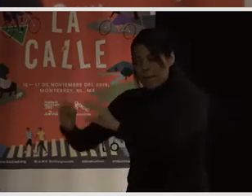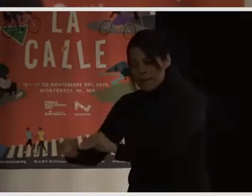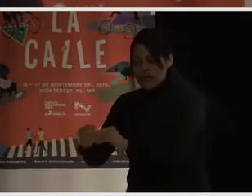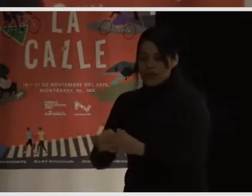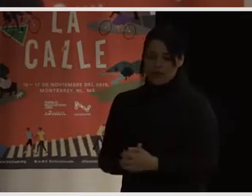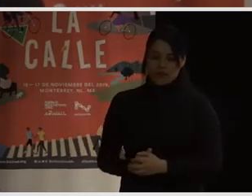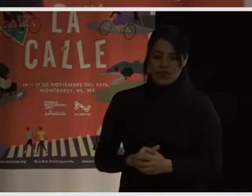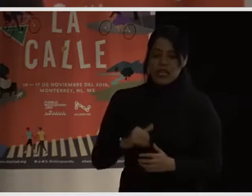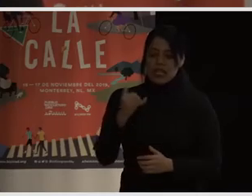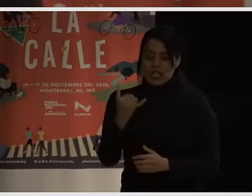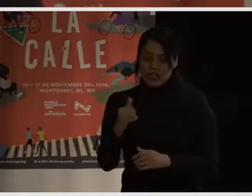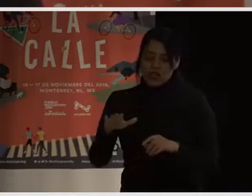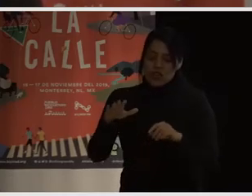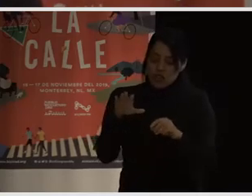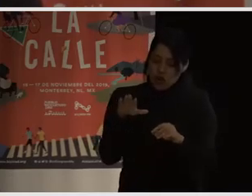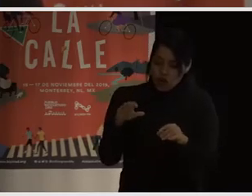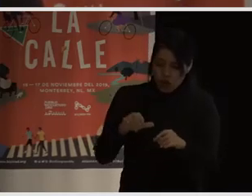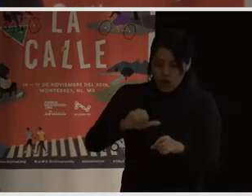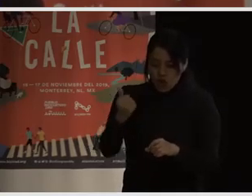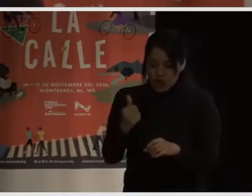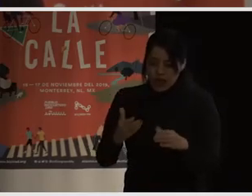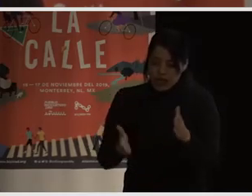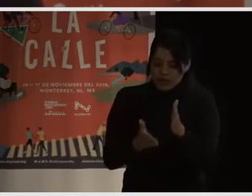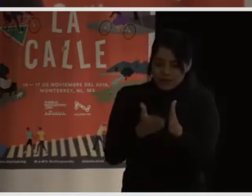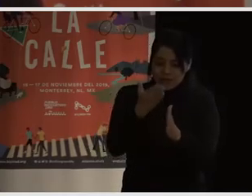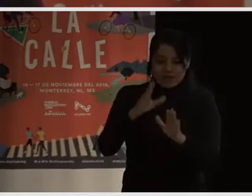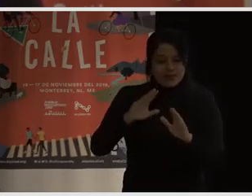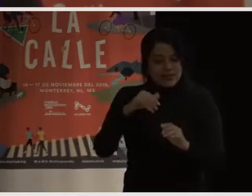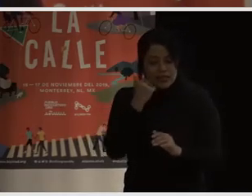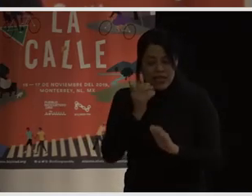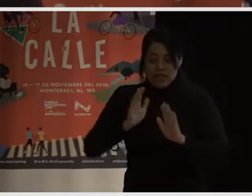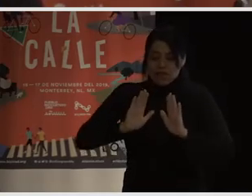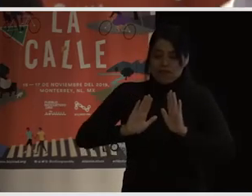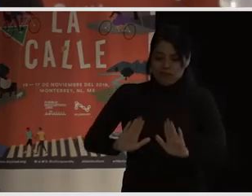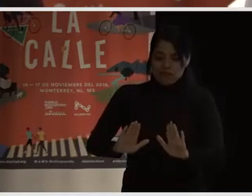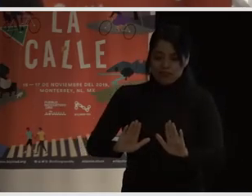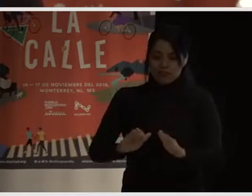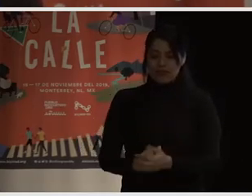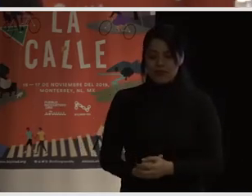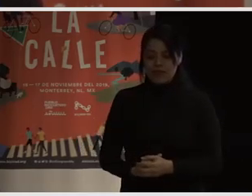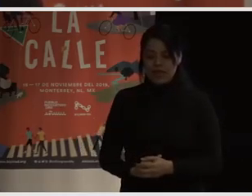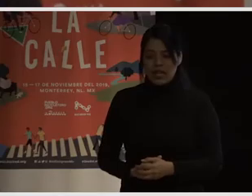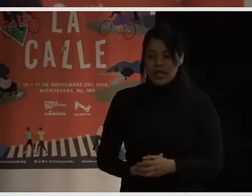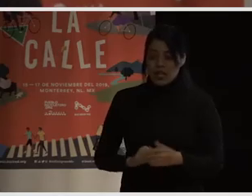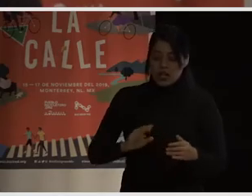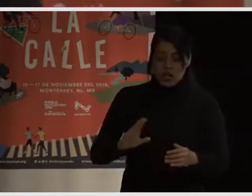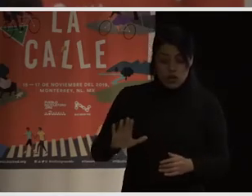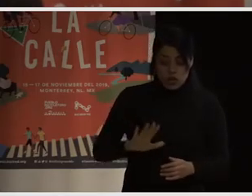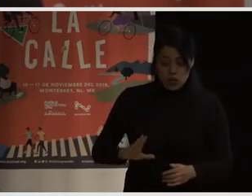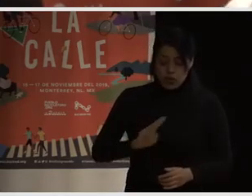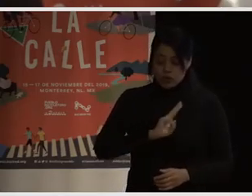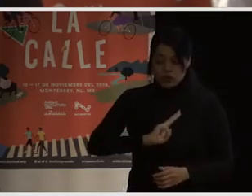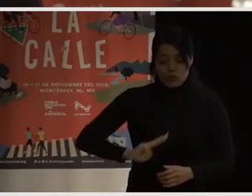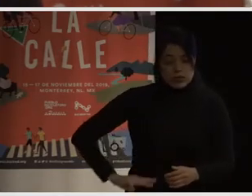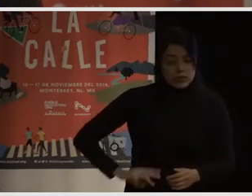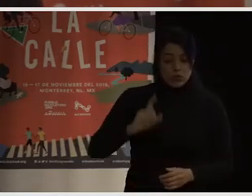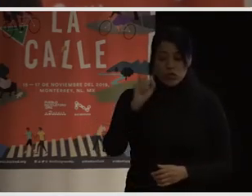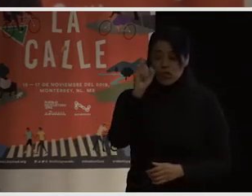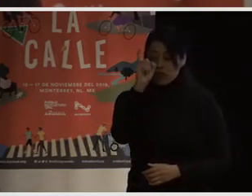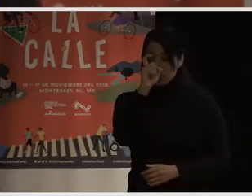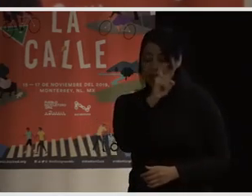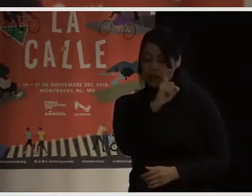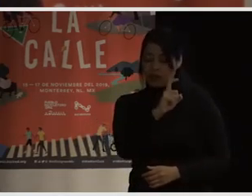en ese sentido en el municipio y los municipios se vuelve muy difícil que vayan posicionando estos temas en una